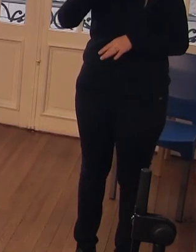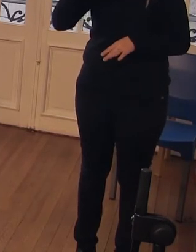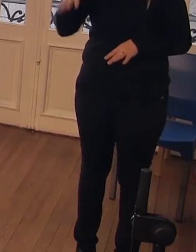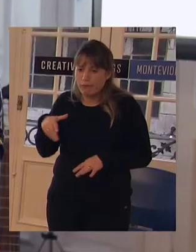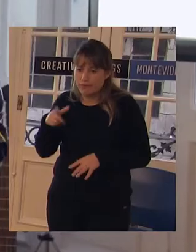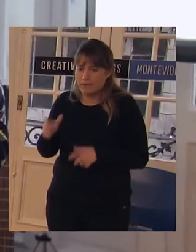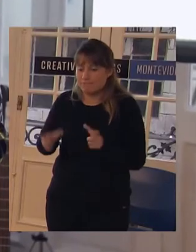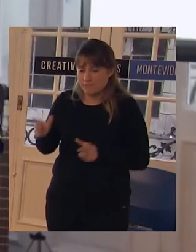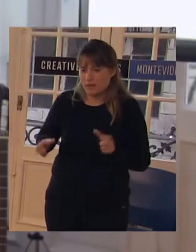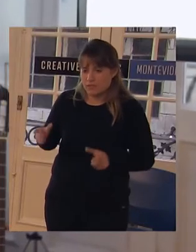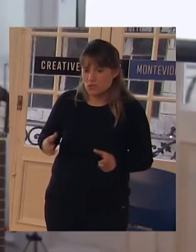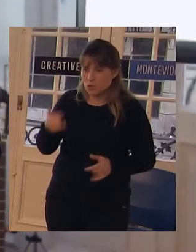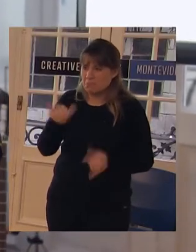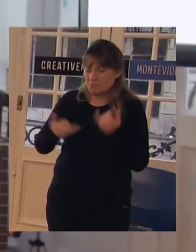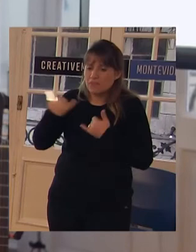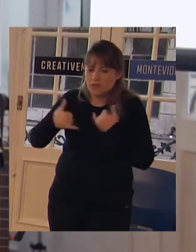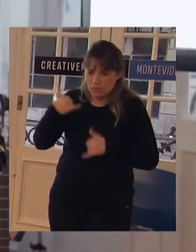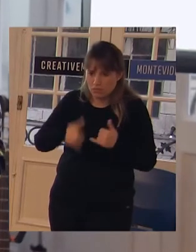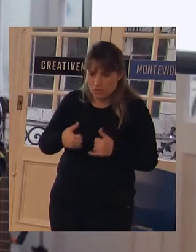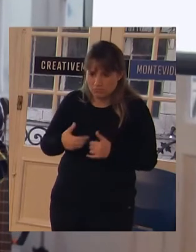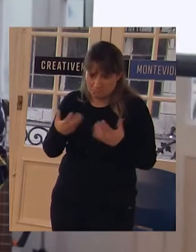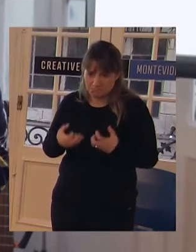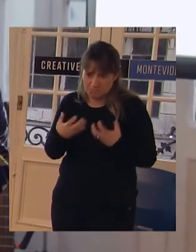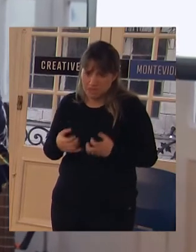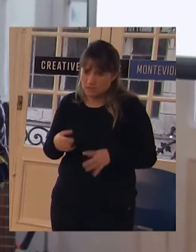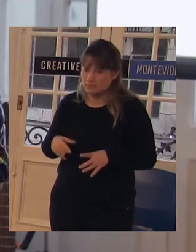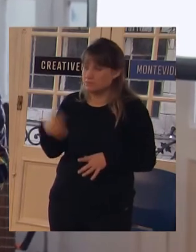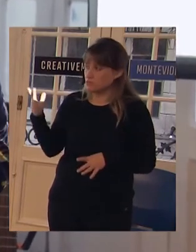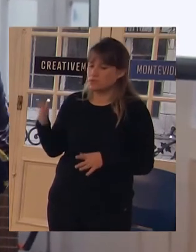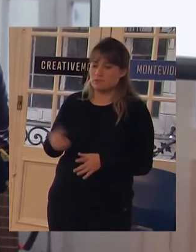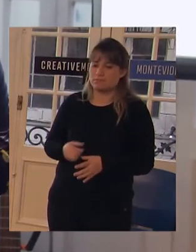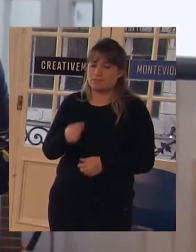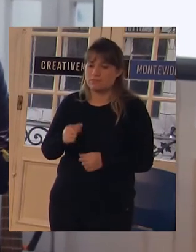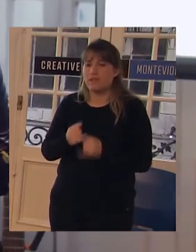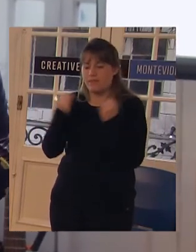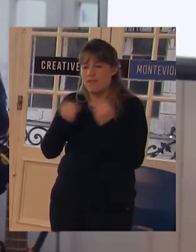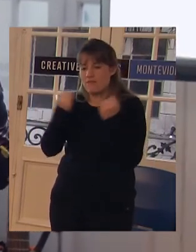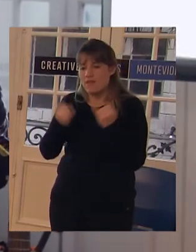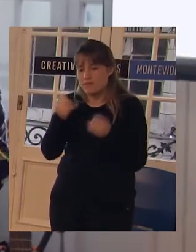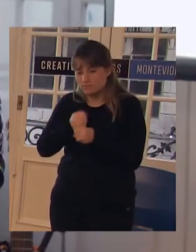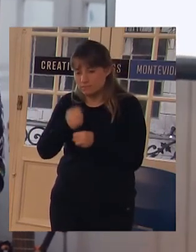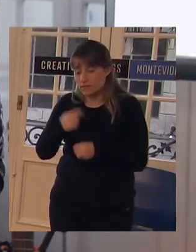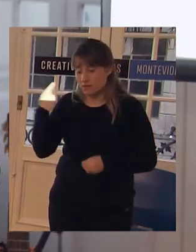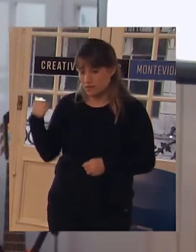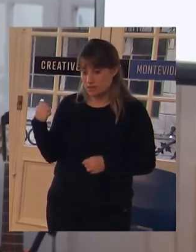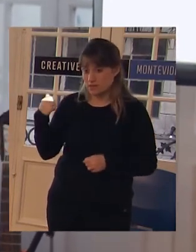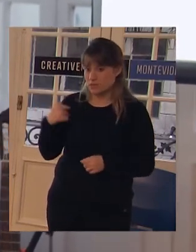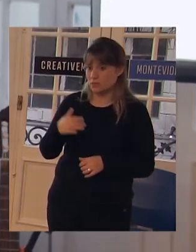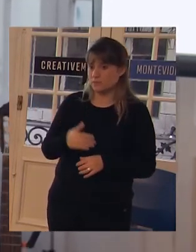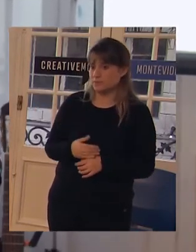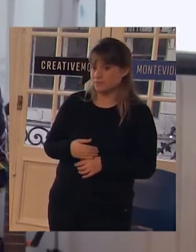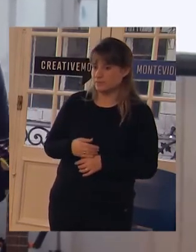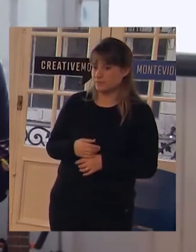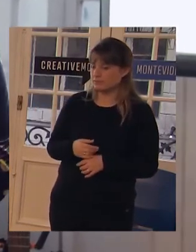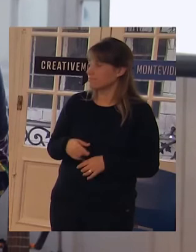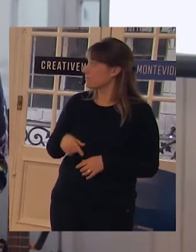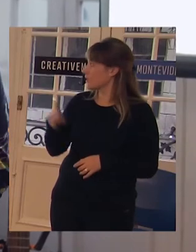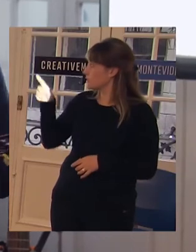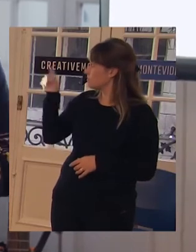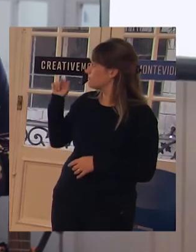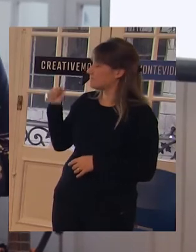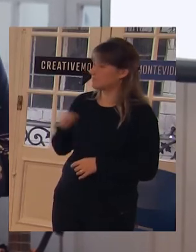hablo de historia es, el usuario necesita ir de un punto A a un punto B, necesita trasladarse, esa puede ser una